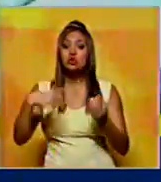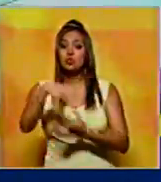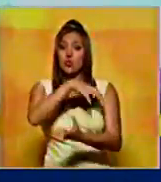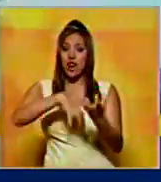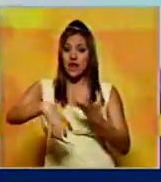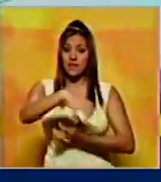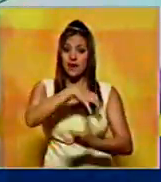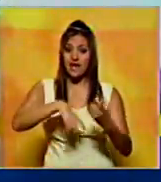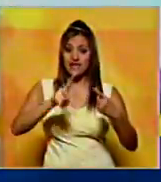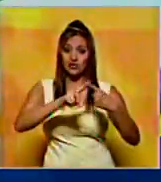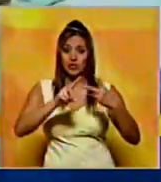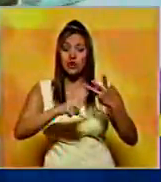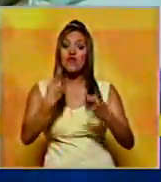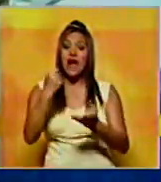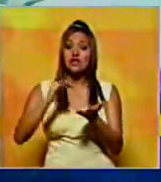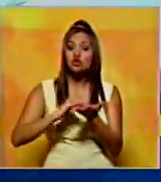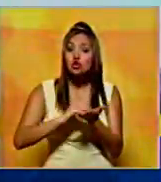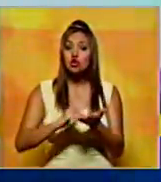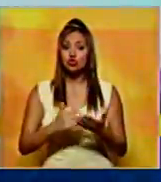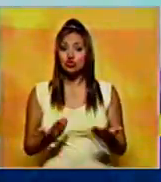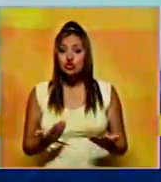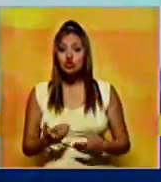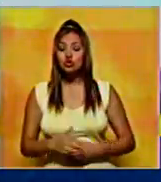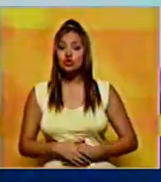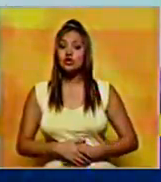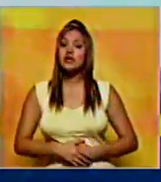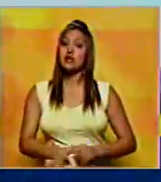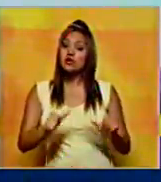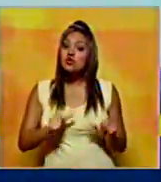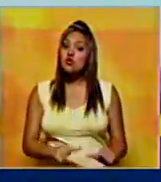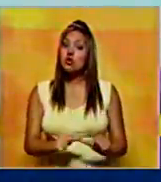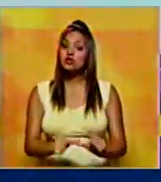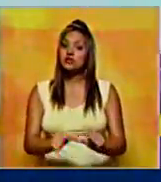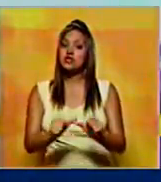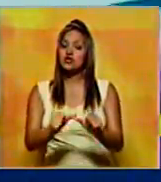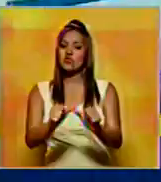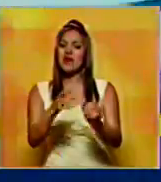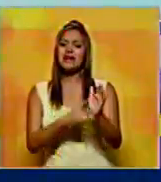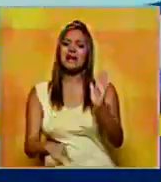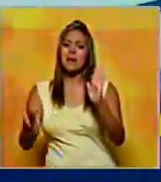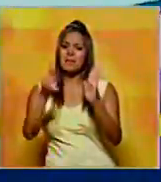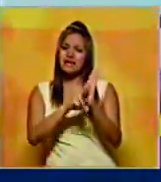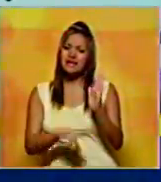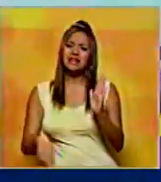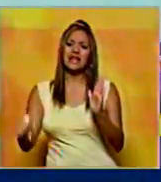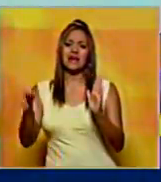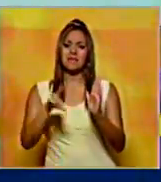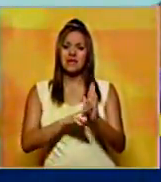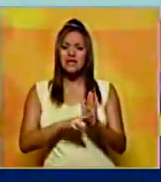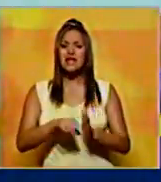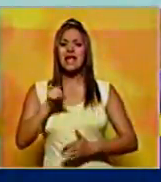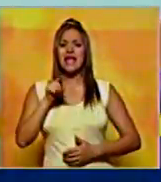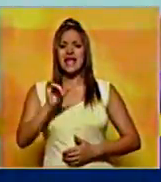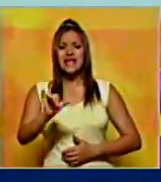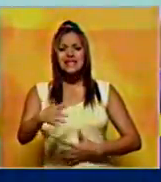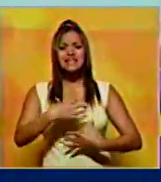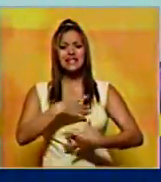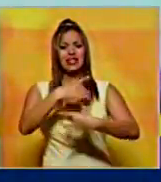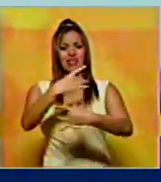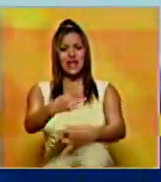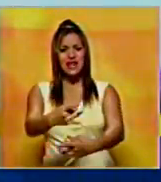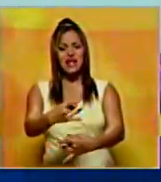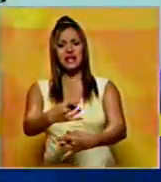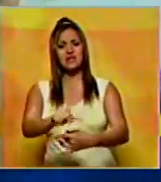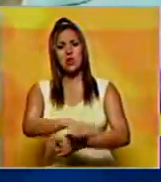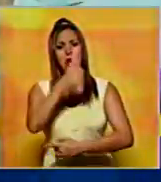problemas que resolver para seguir con la insistencia de que son intereses desde